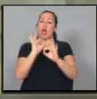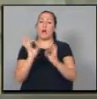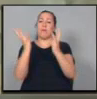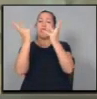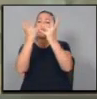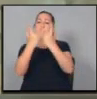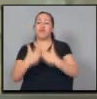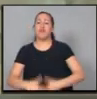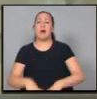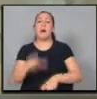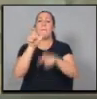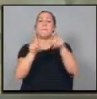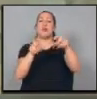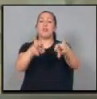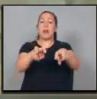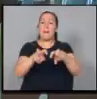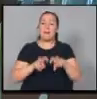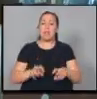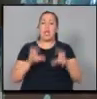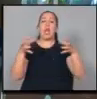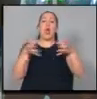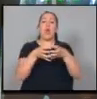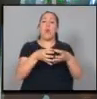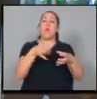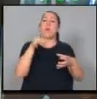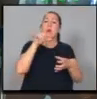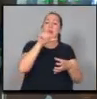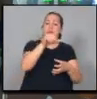y tripulantes.